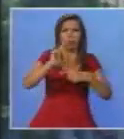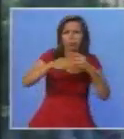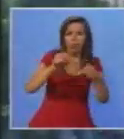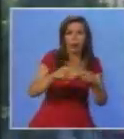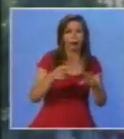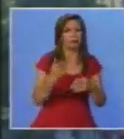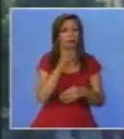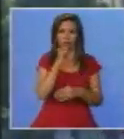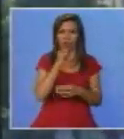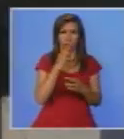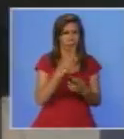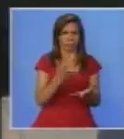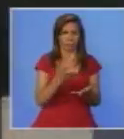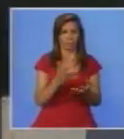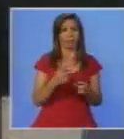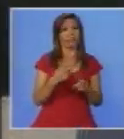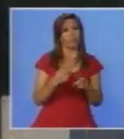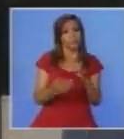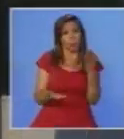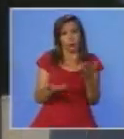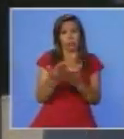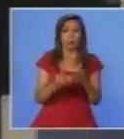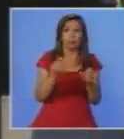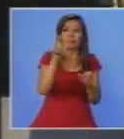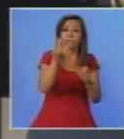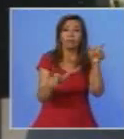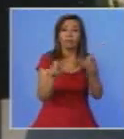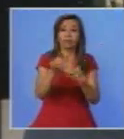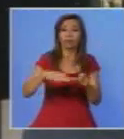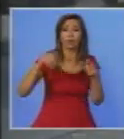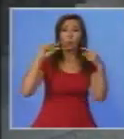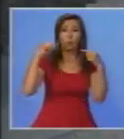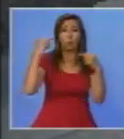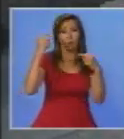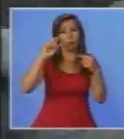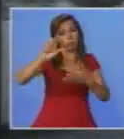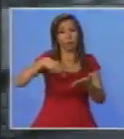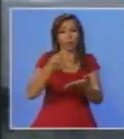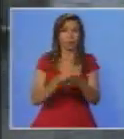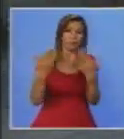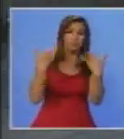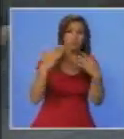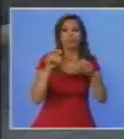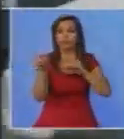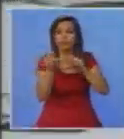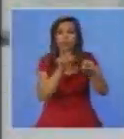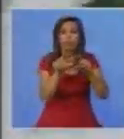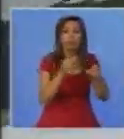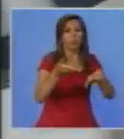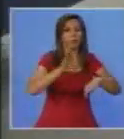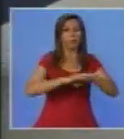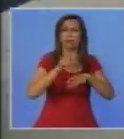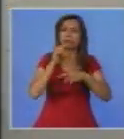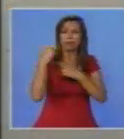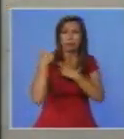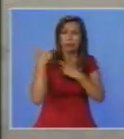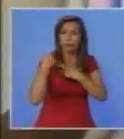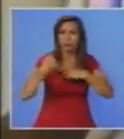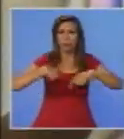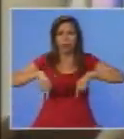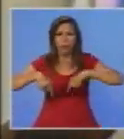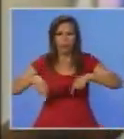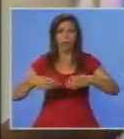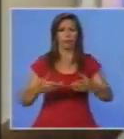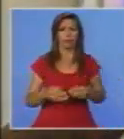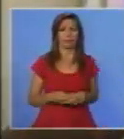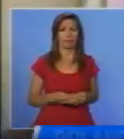la posibilidad de una consulta popular para resolver la polémica que trajo consigo el traspaso de las competencias de tránsito abre el debate.